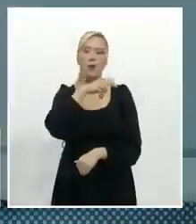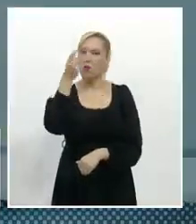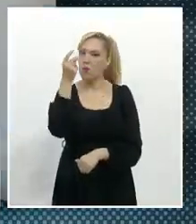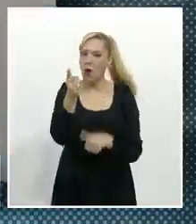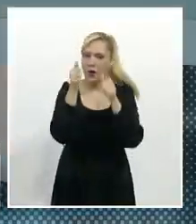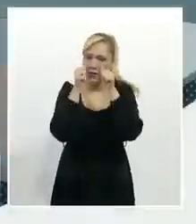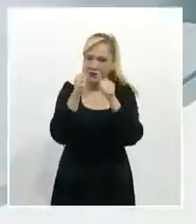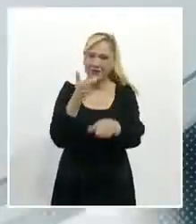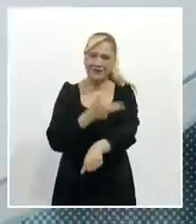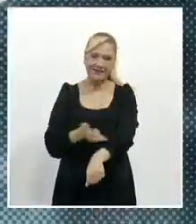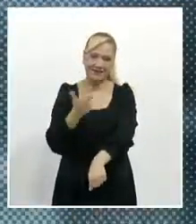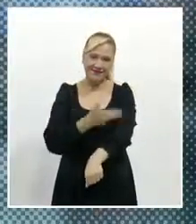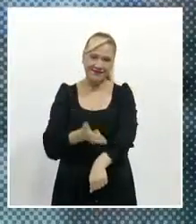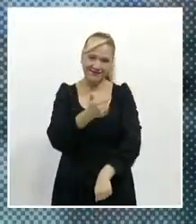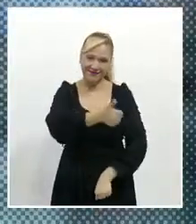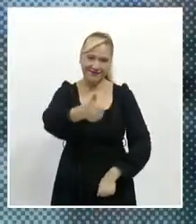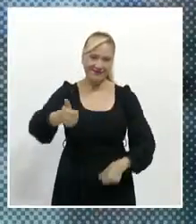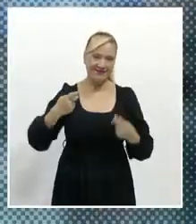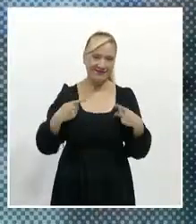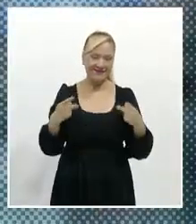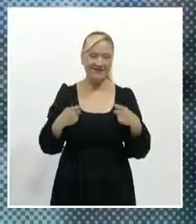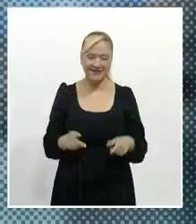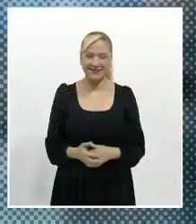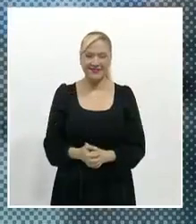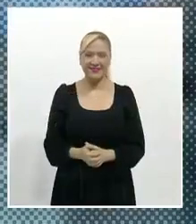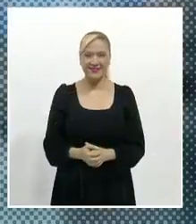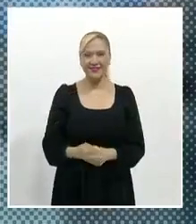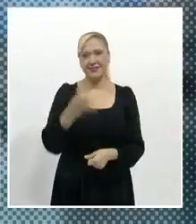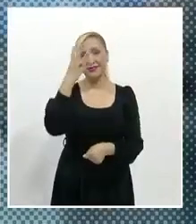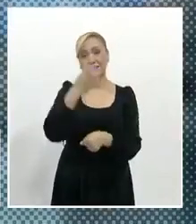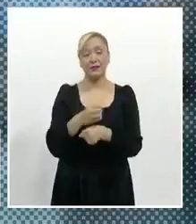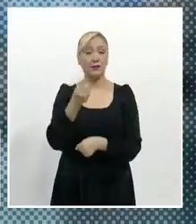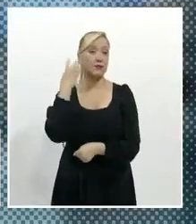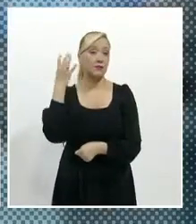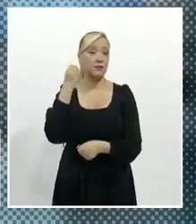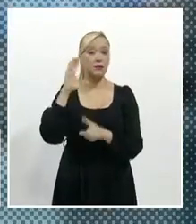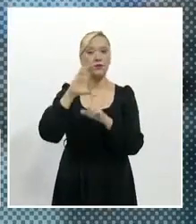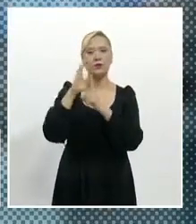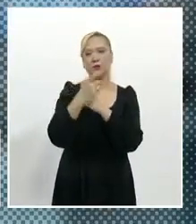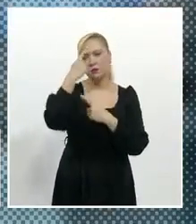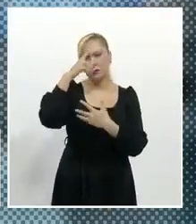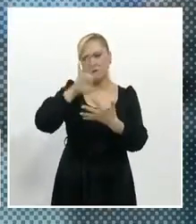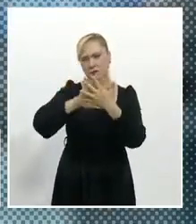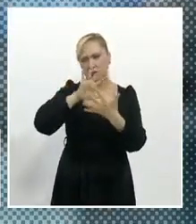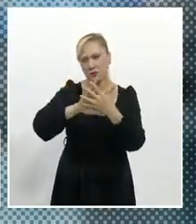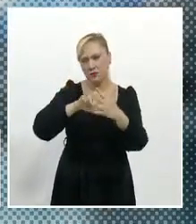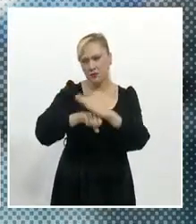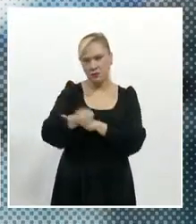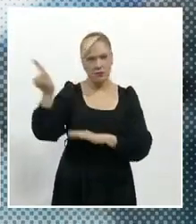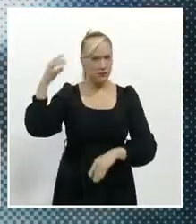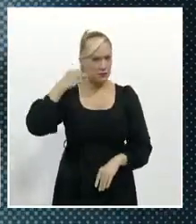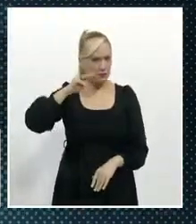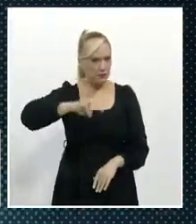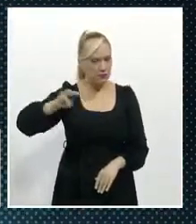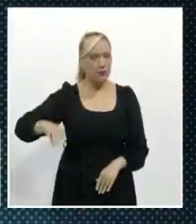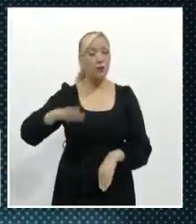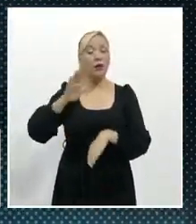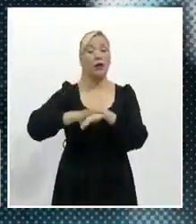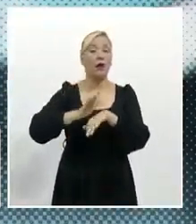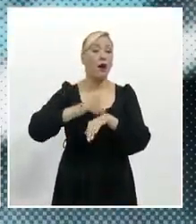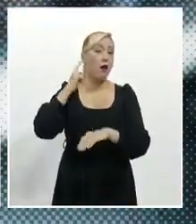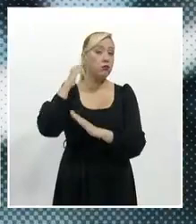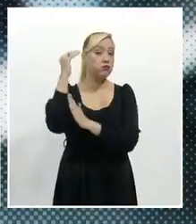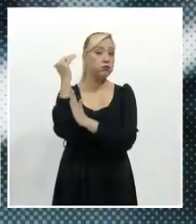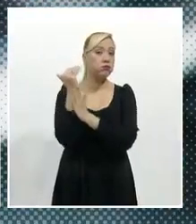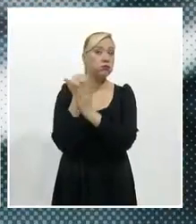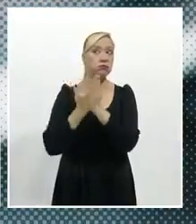procedimientos. En la cuarta sesión del Comité de Gestión de los Centros de Justicia Penal de Michoacán, se reportó que disminuyeron